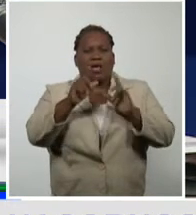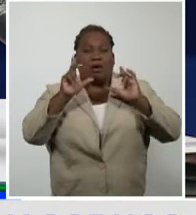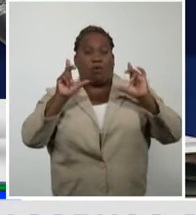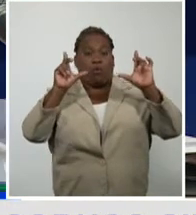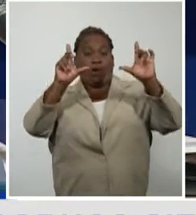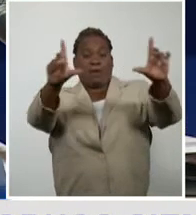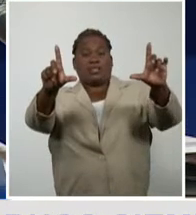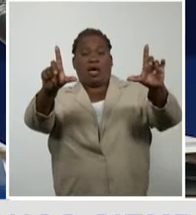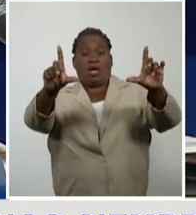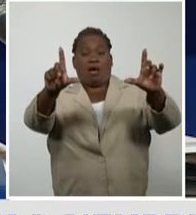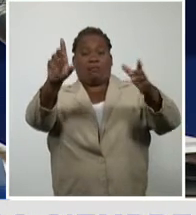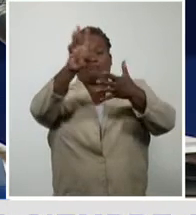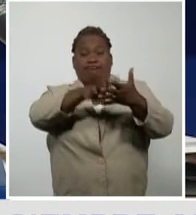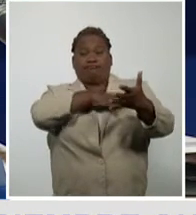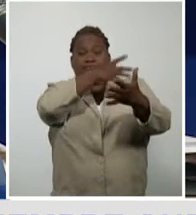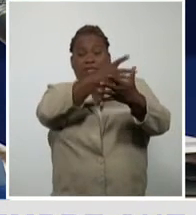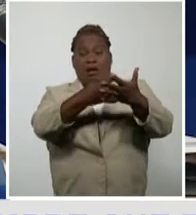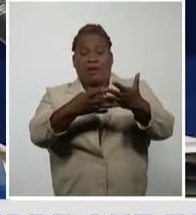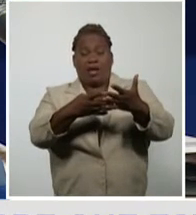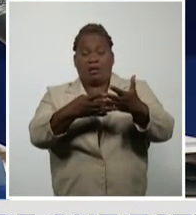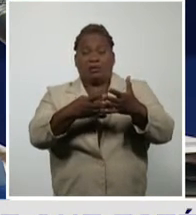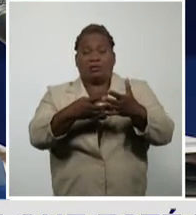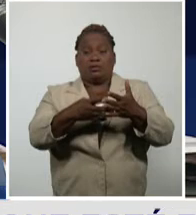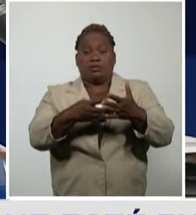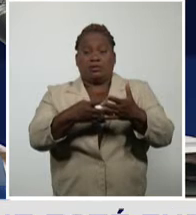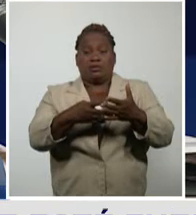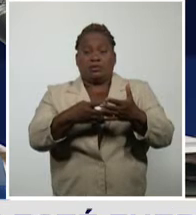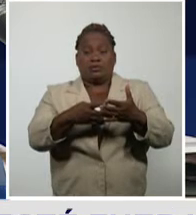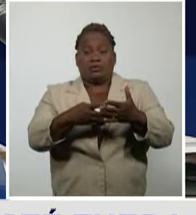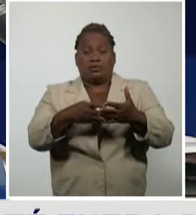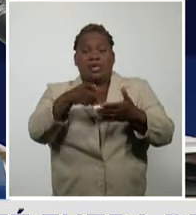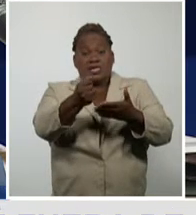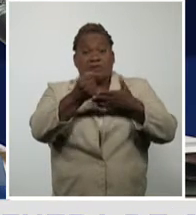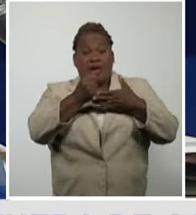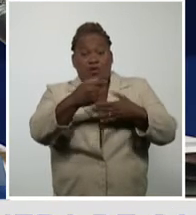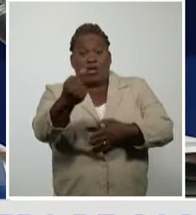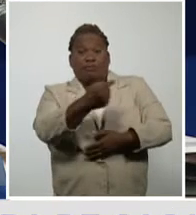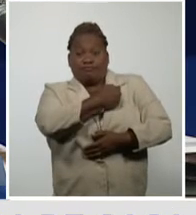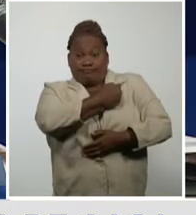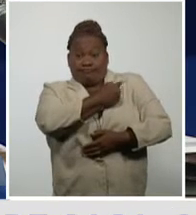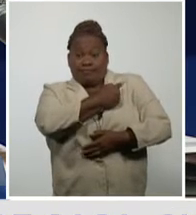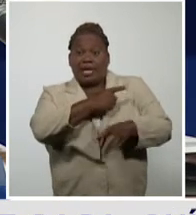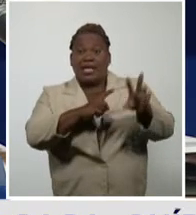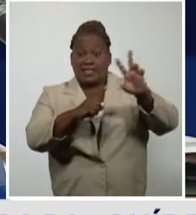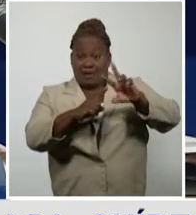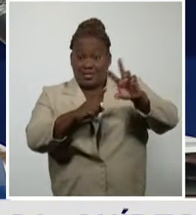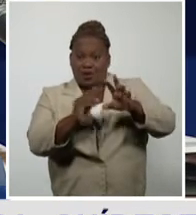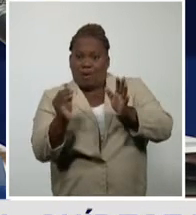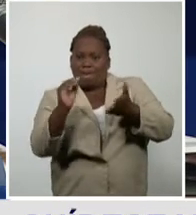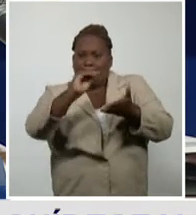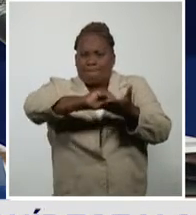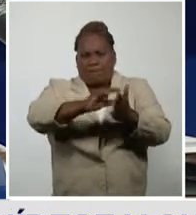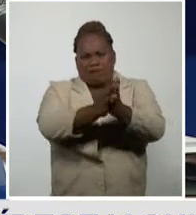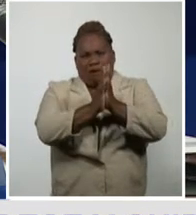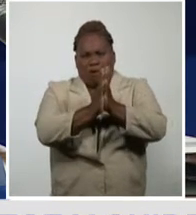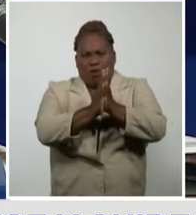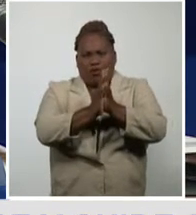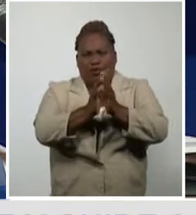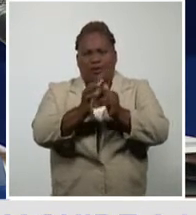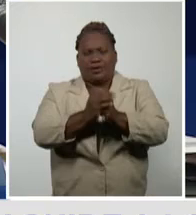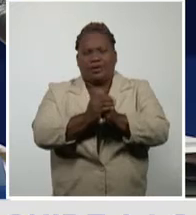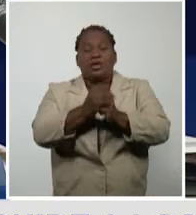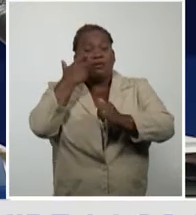tabla que si me ayudan la ponen en la televisión, porque creo que es importante